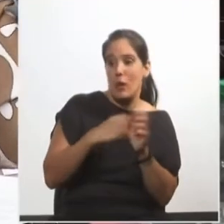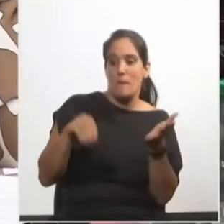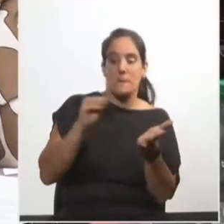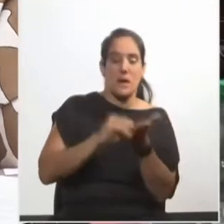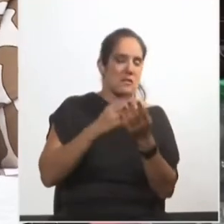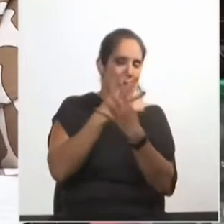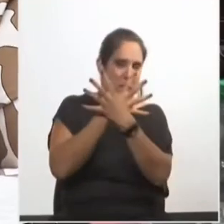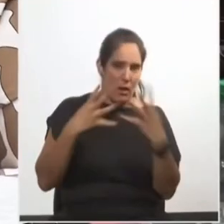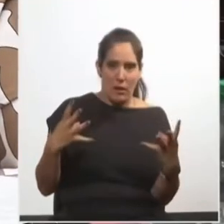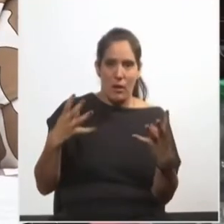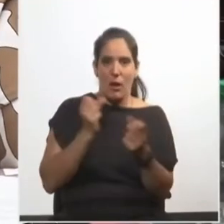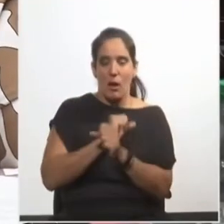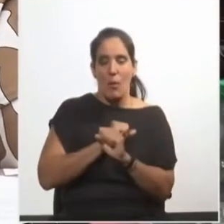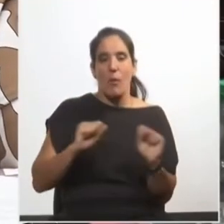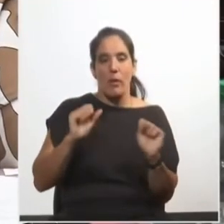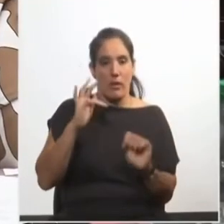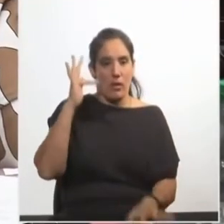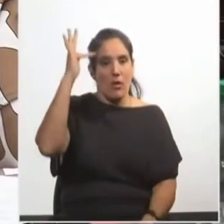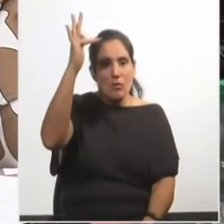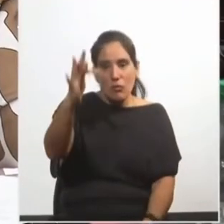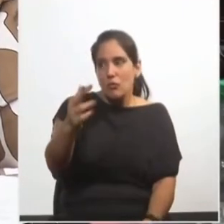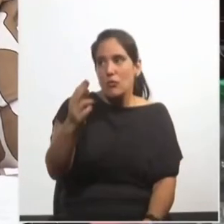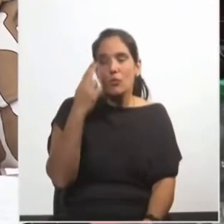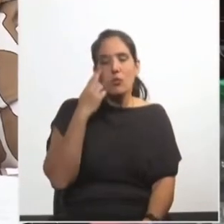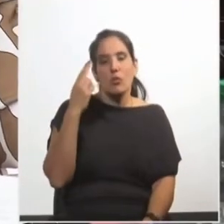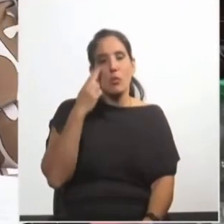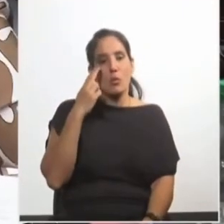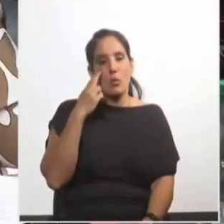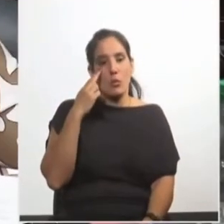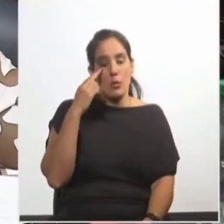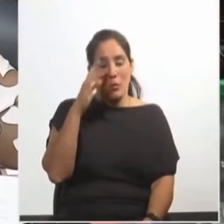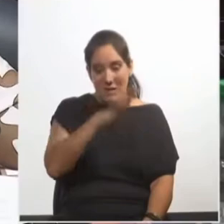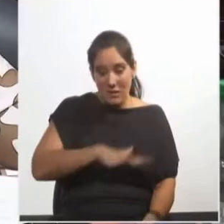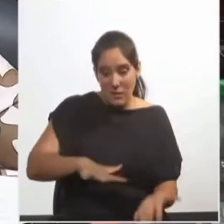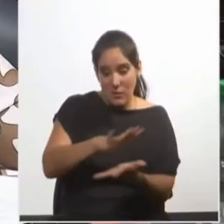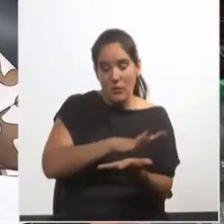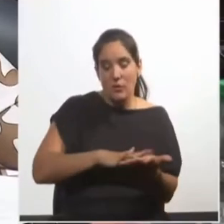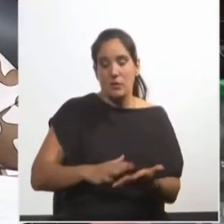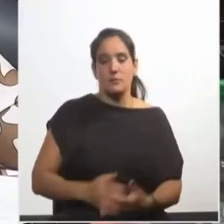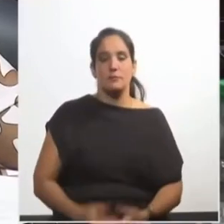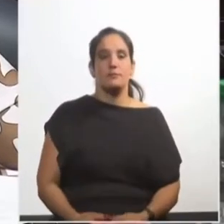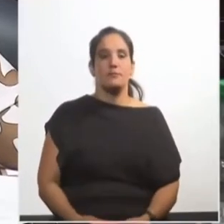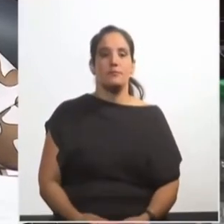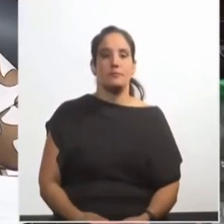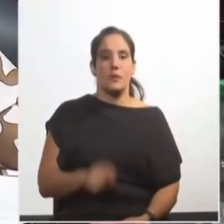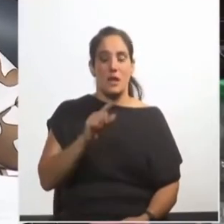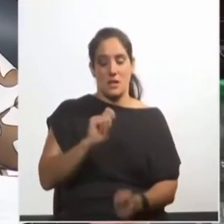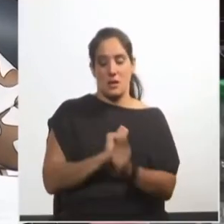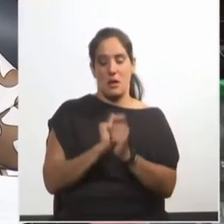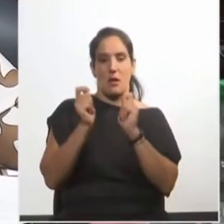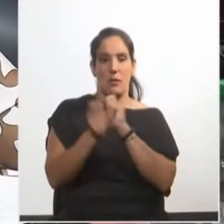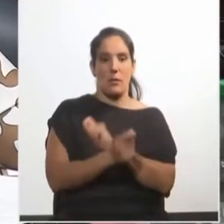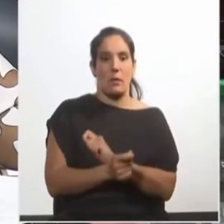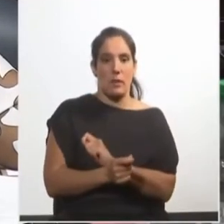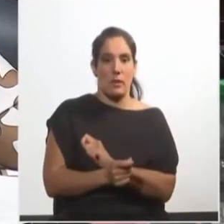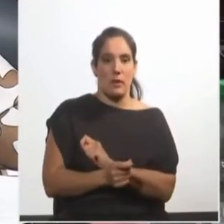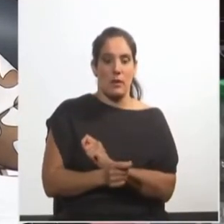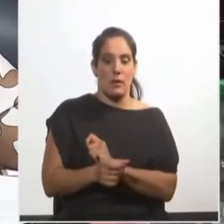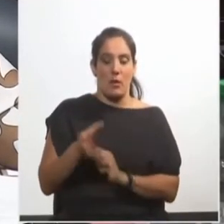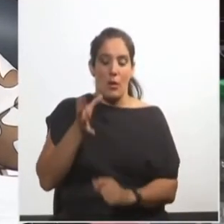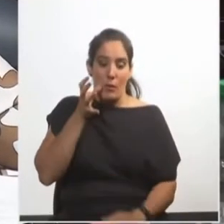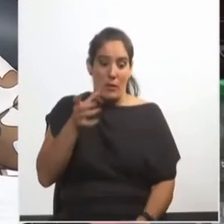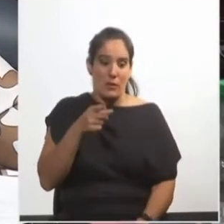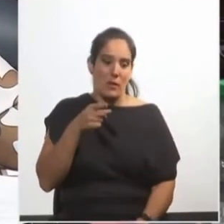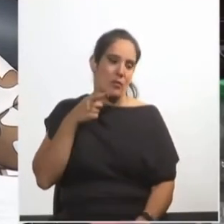general puede generar perjuicios relevantes en esos sectores. Esta reforma amenaza